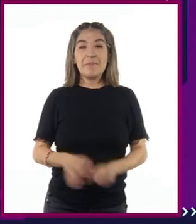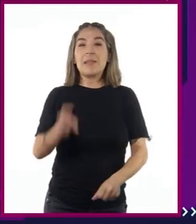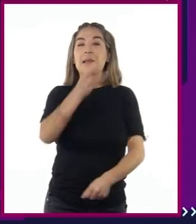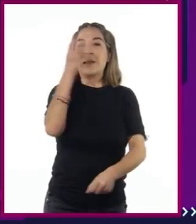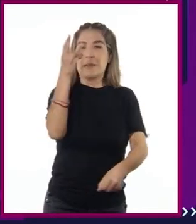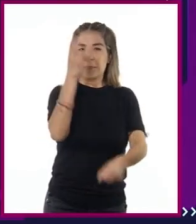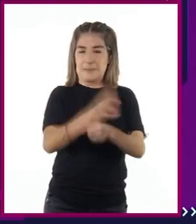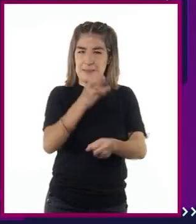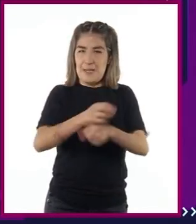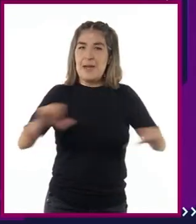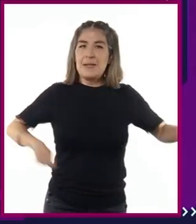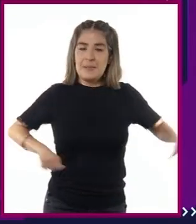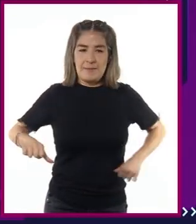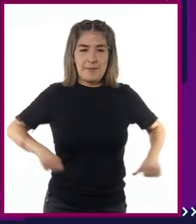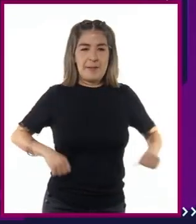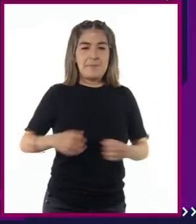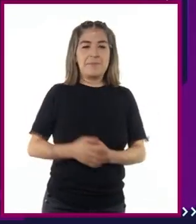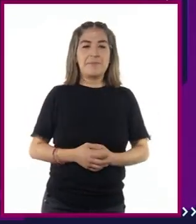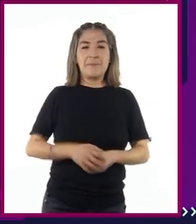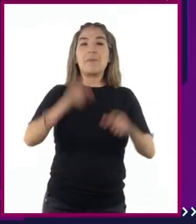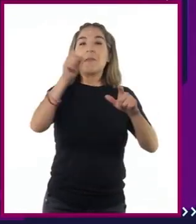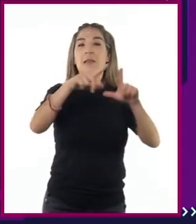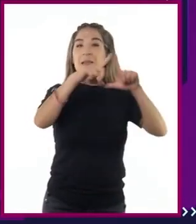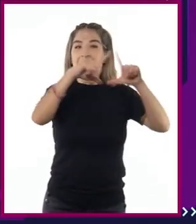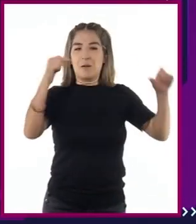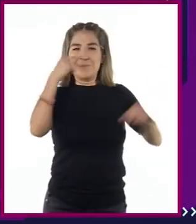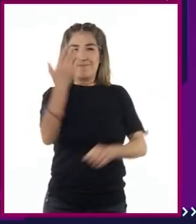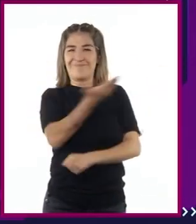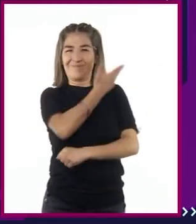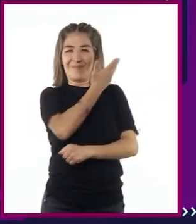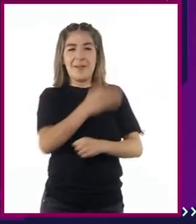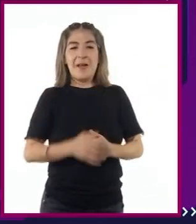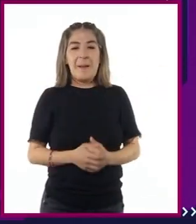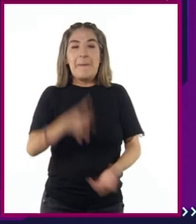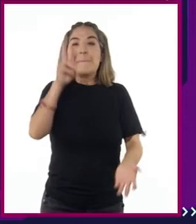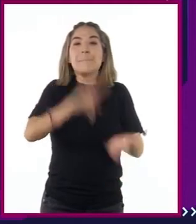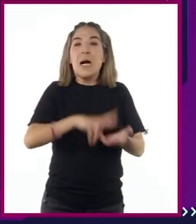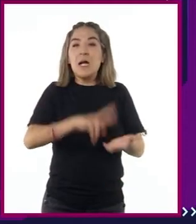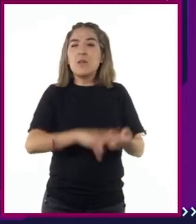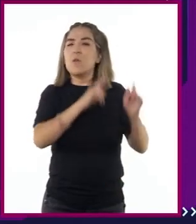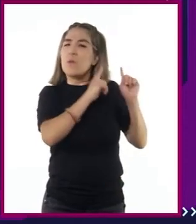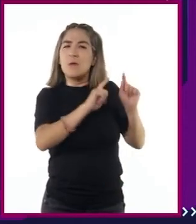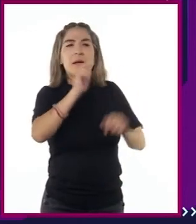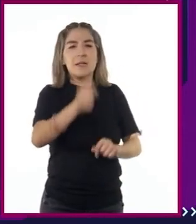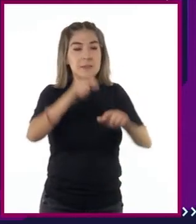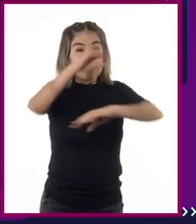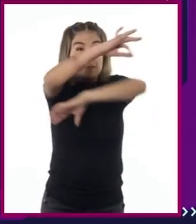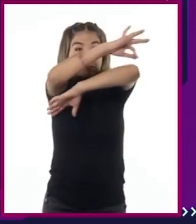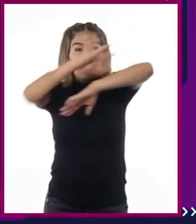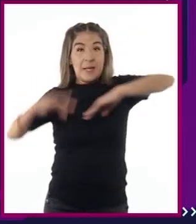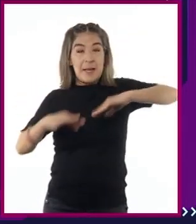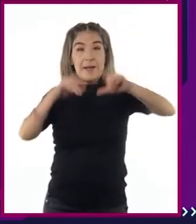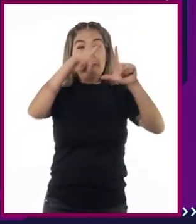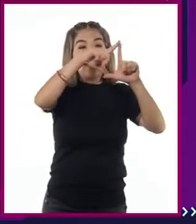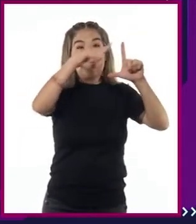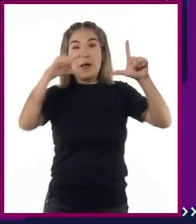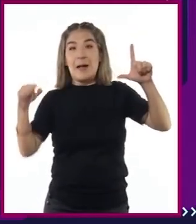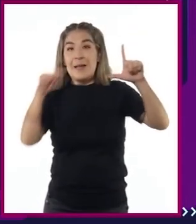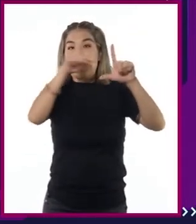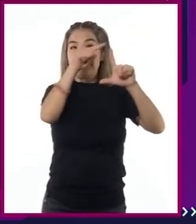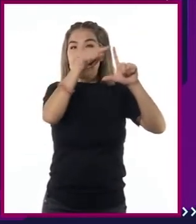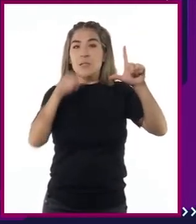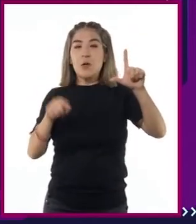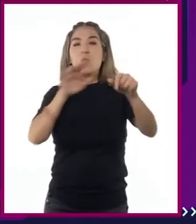En un triángulo rectángulo, calcular el valor de la hipotenusa si los catetos valen 3 y